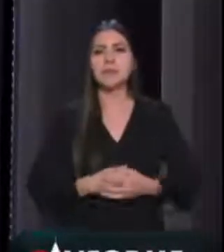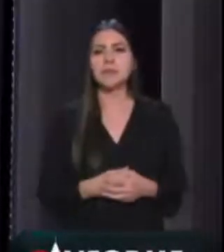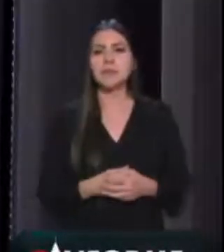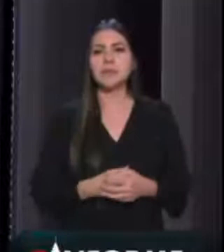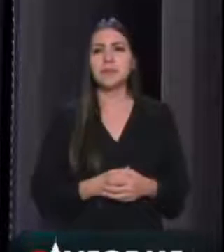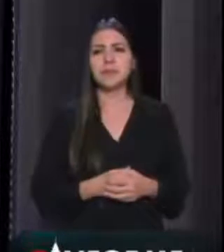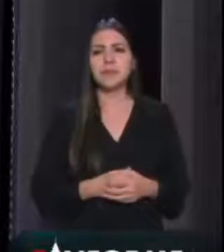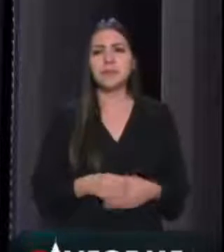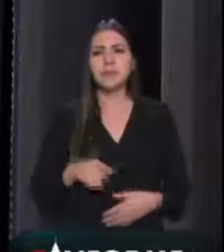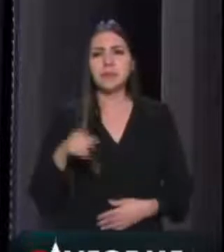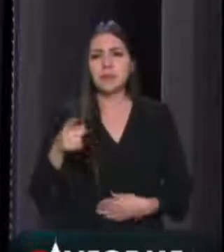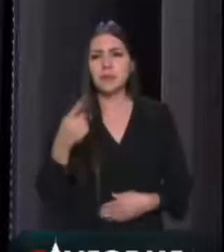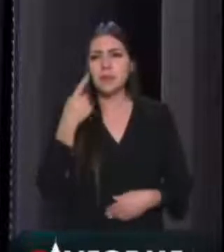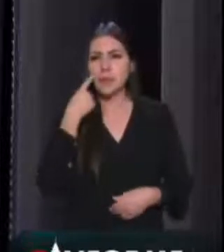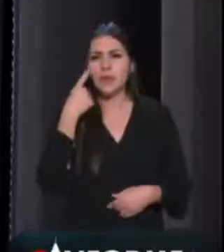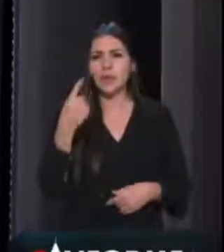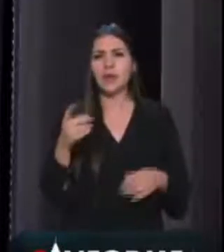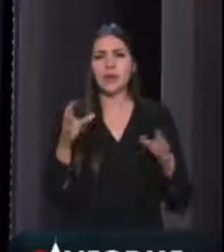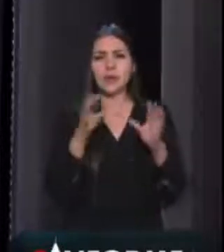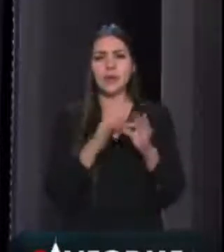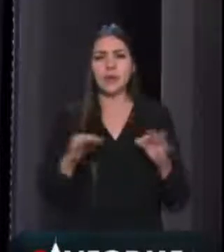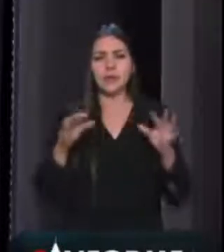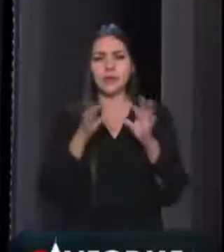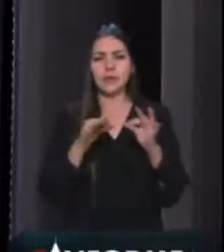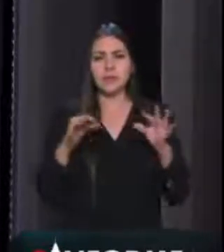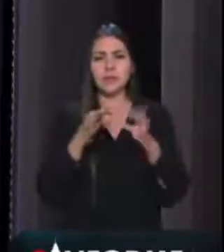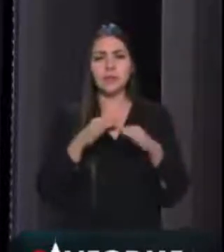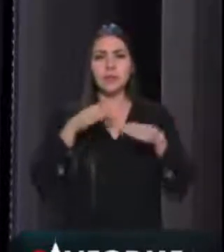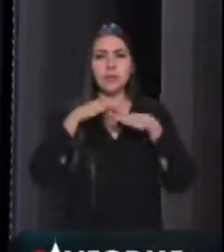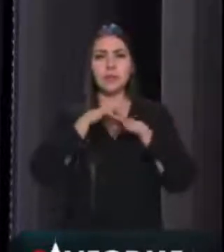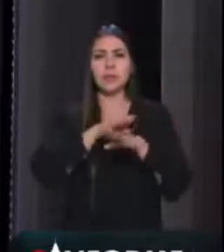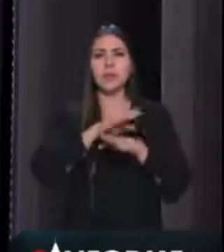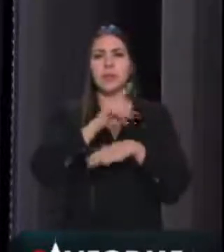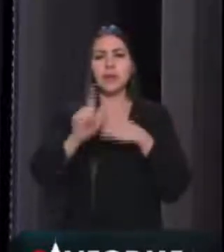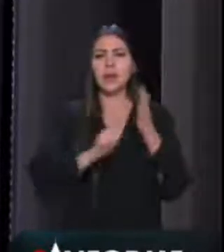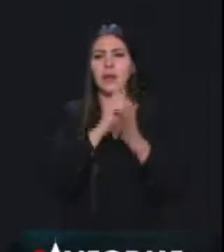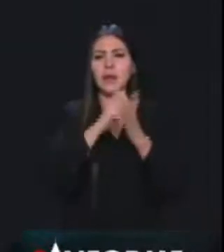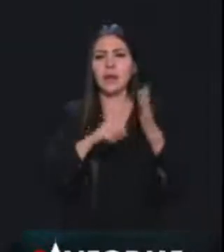has mostrado, Rodrigo, tus reservas abiertamente hacia la reforma.